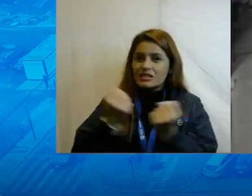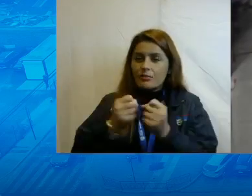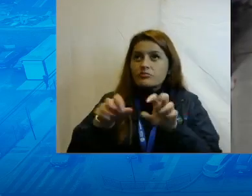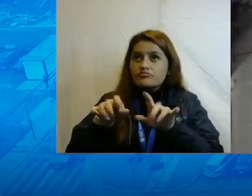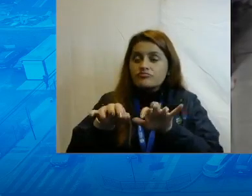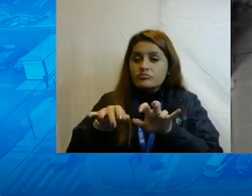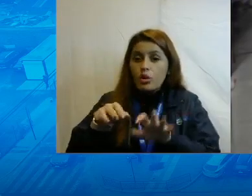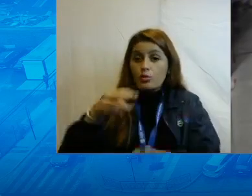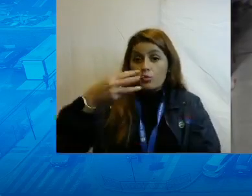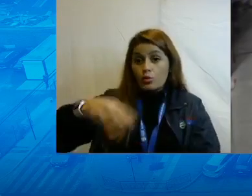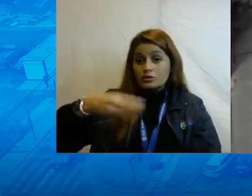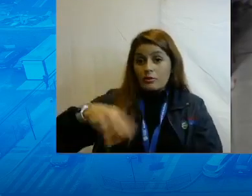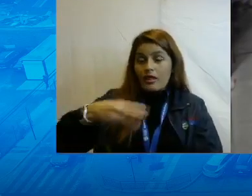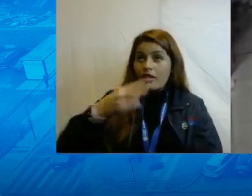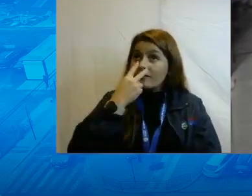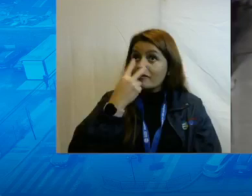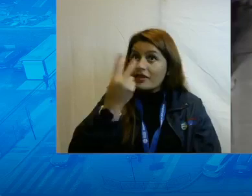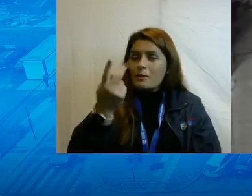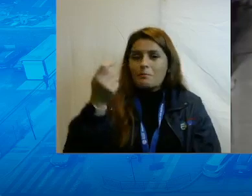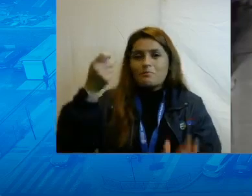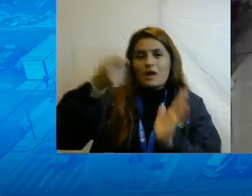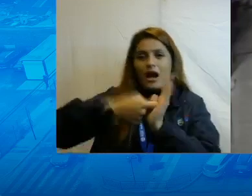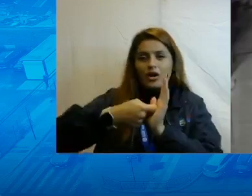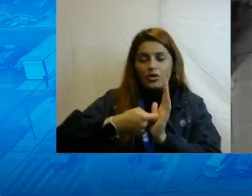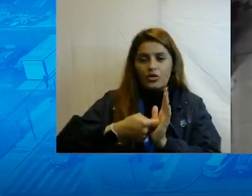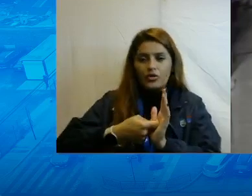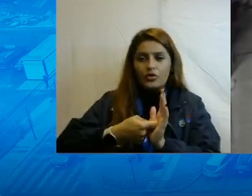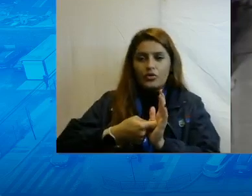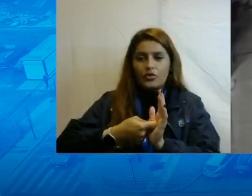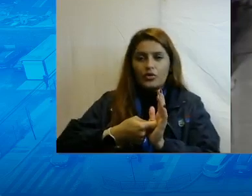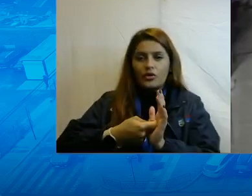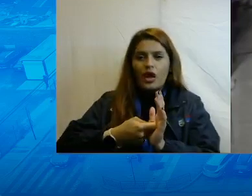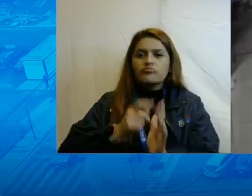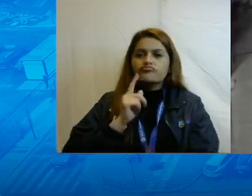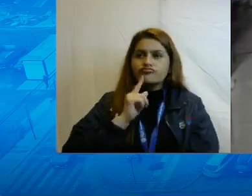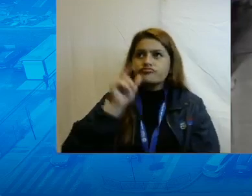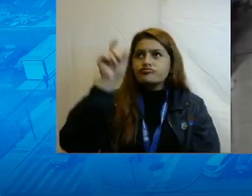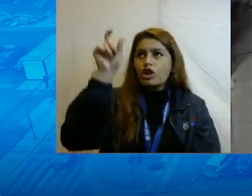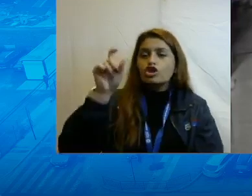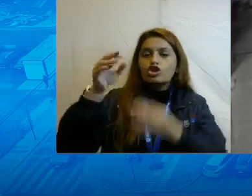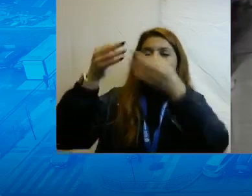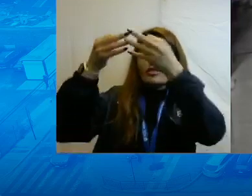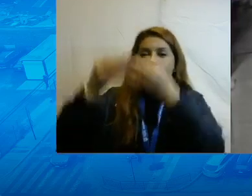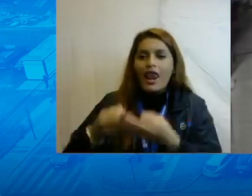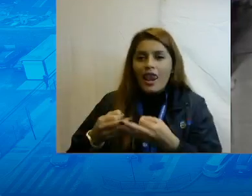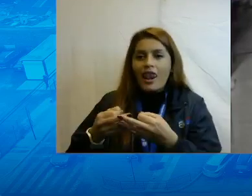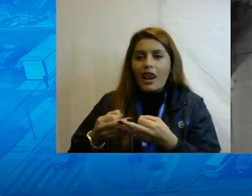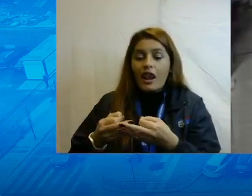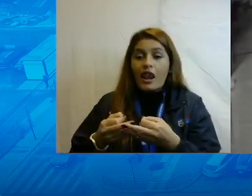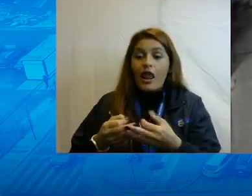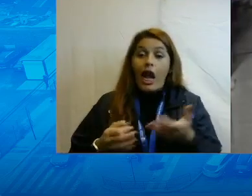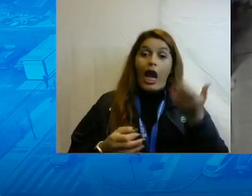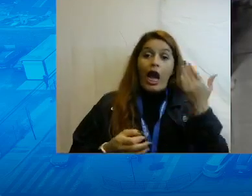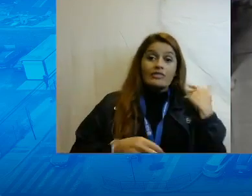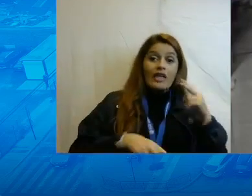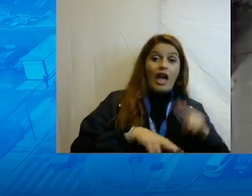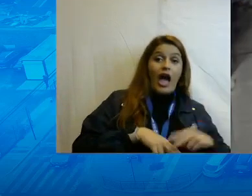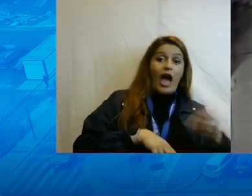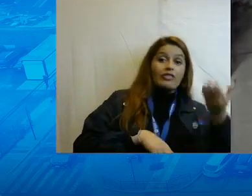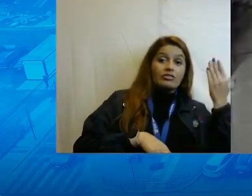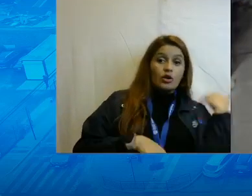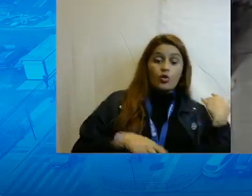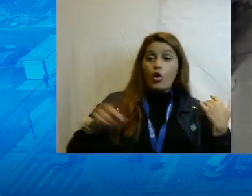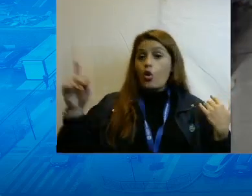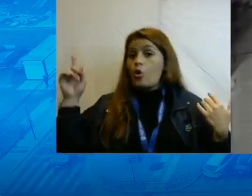municipio para pagos, es que aparecía la deuda total, y si no se pagaba la deuda antigua, no se podía pagar las